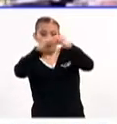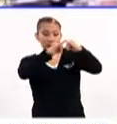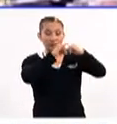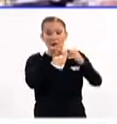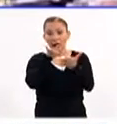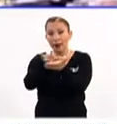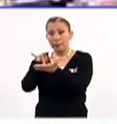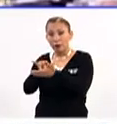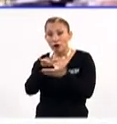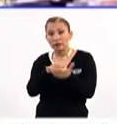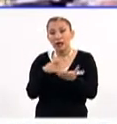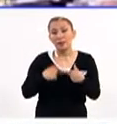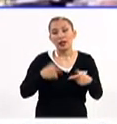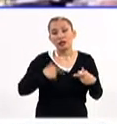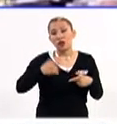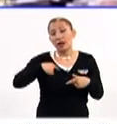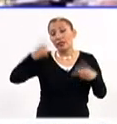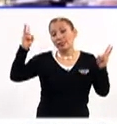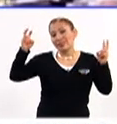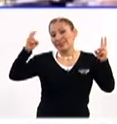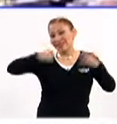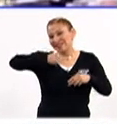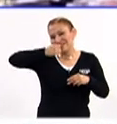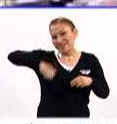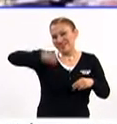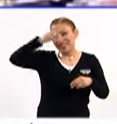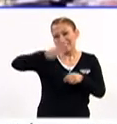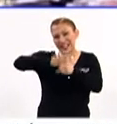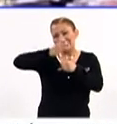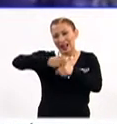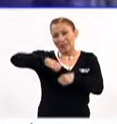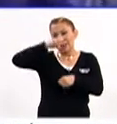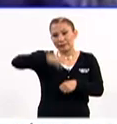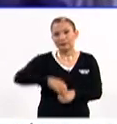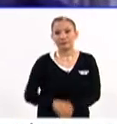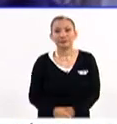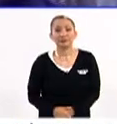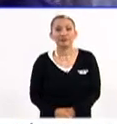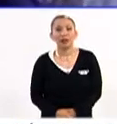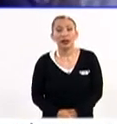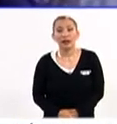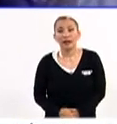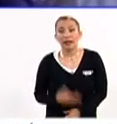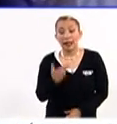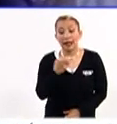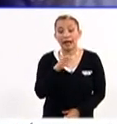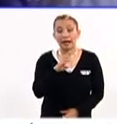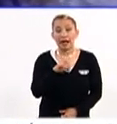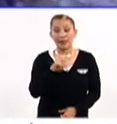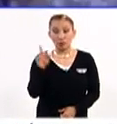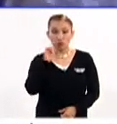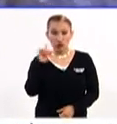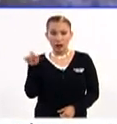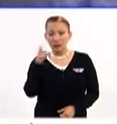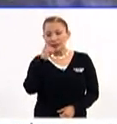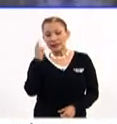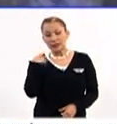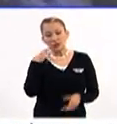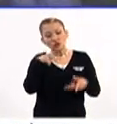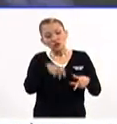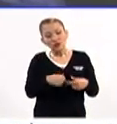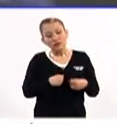que apoyan a la gente en la llamada tercera edad o en esta vejez. De acuerdo con Hernández, su tumba evoca a la